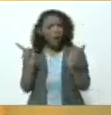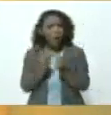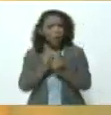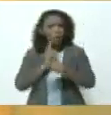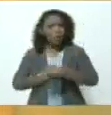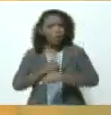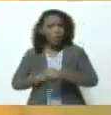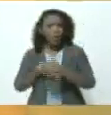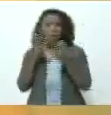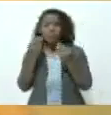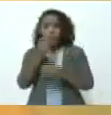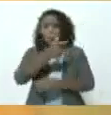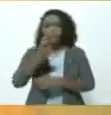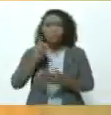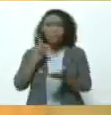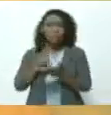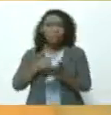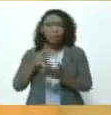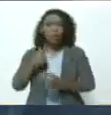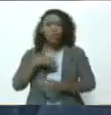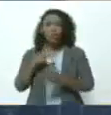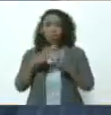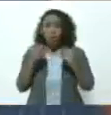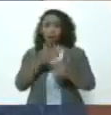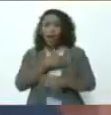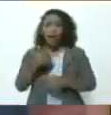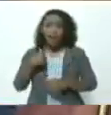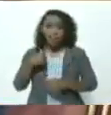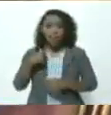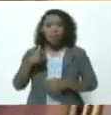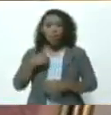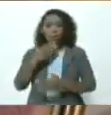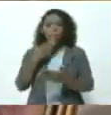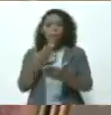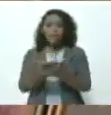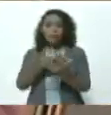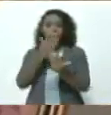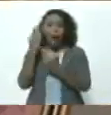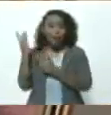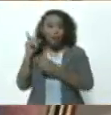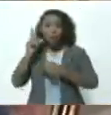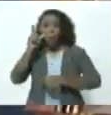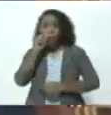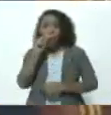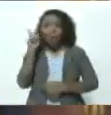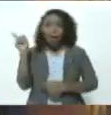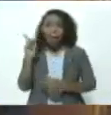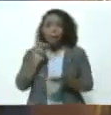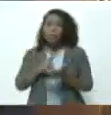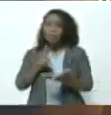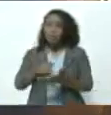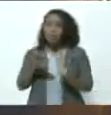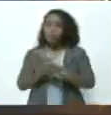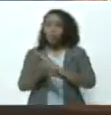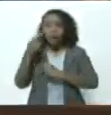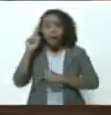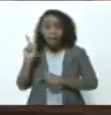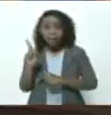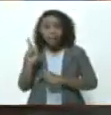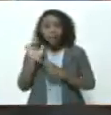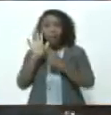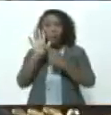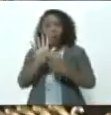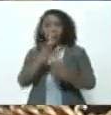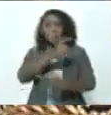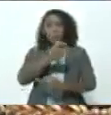muchos personajes al que todos queremos honrar. Yo quería pedirle a ellos que se presentaran y presentaran su